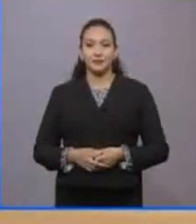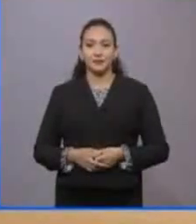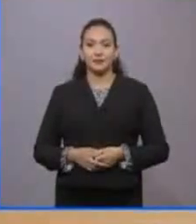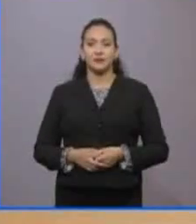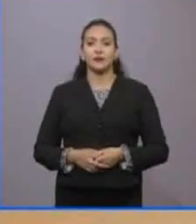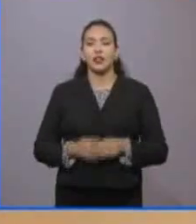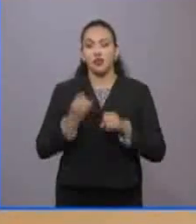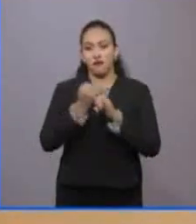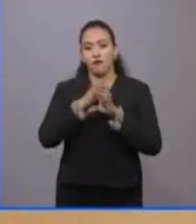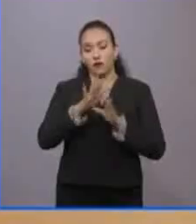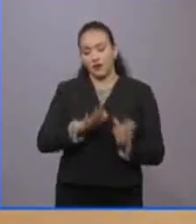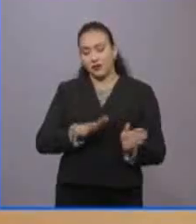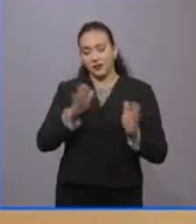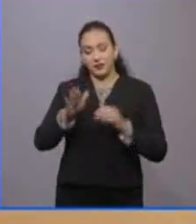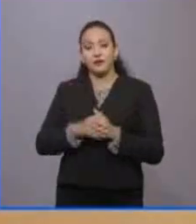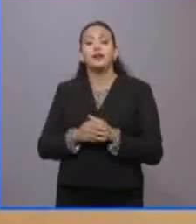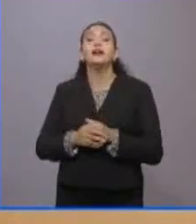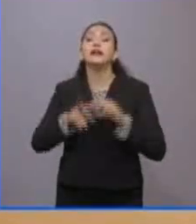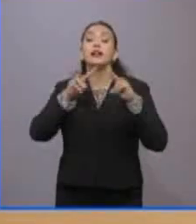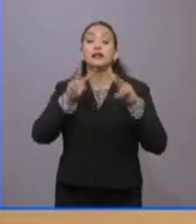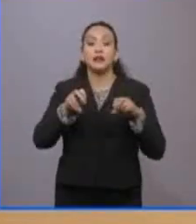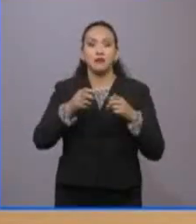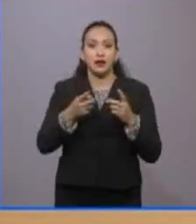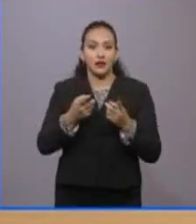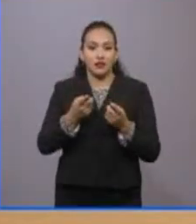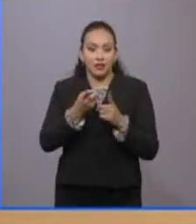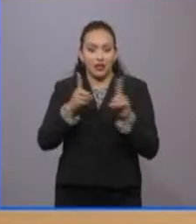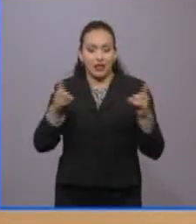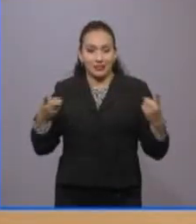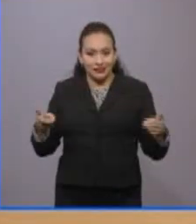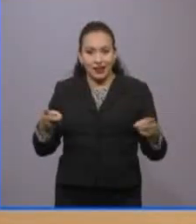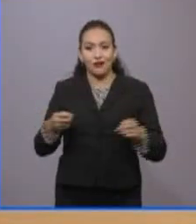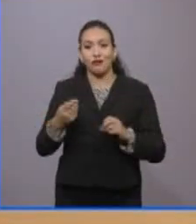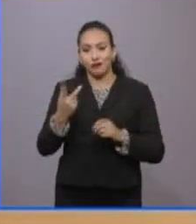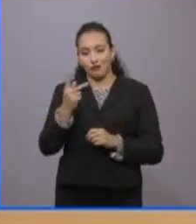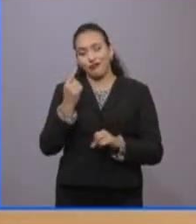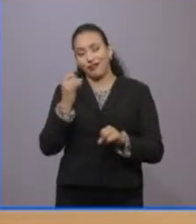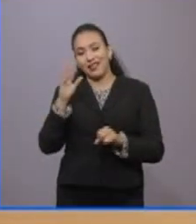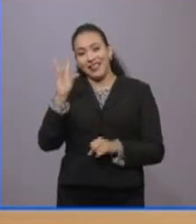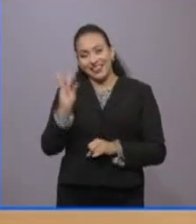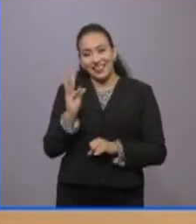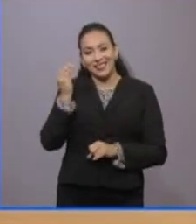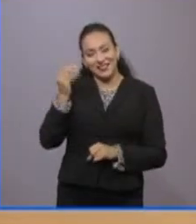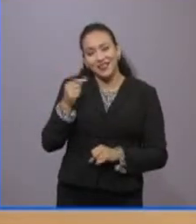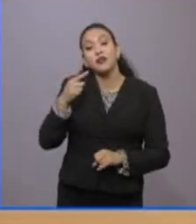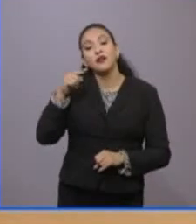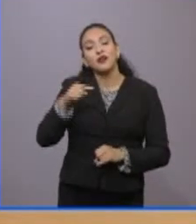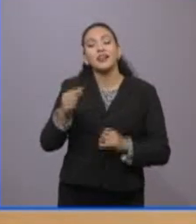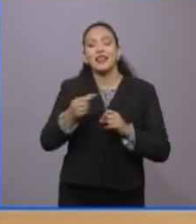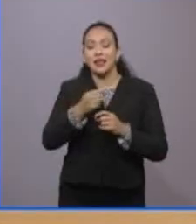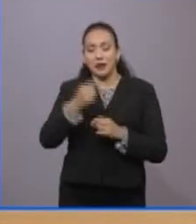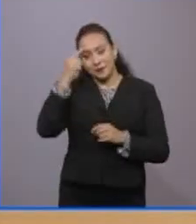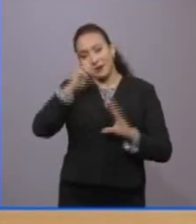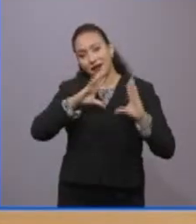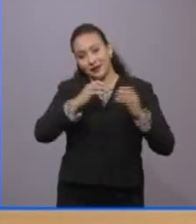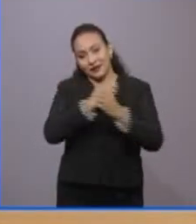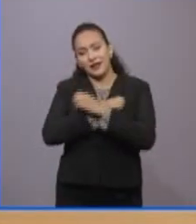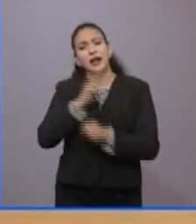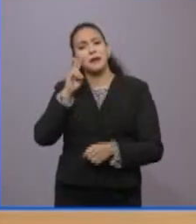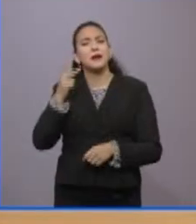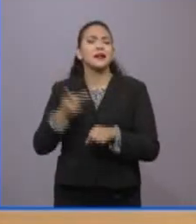En otra información sobre el desarrollo digital con enfoque educativo, se llevó a cabo un foro en la Cámara de Diputados.